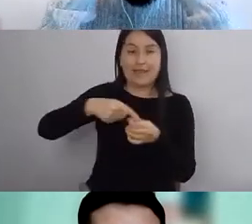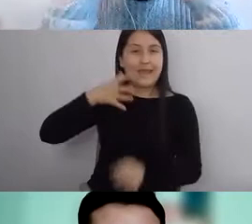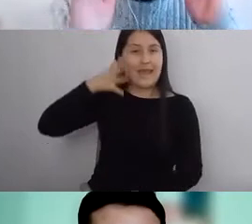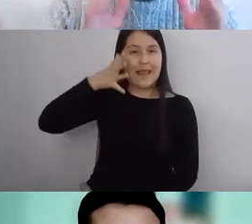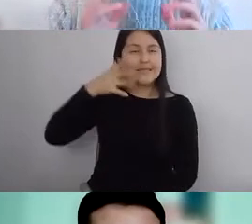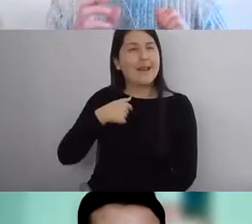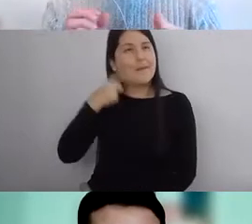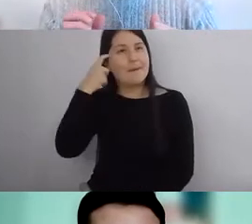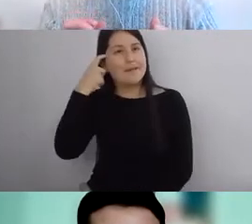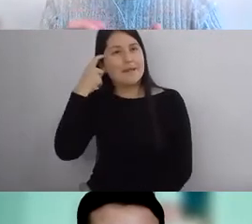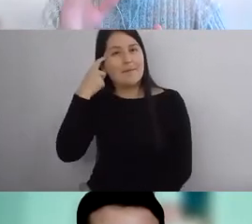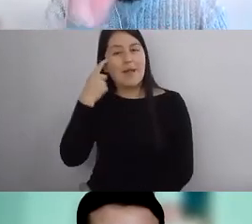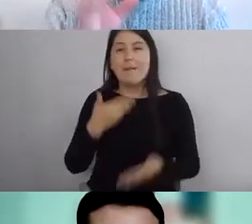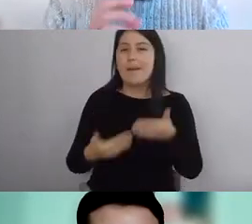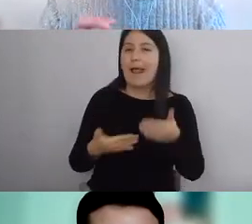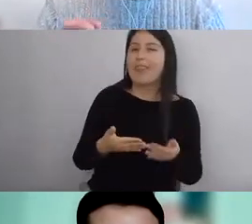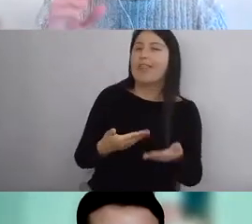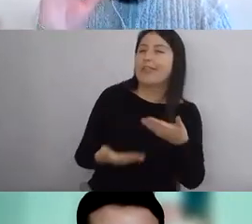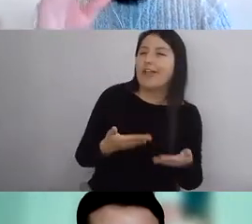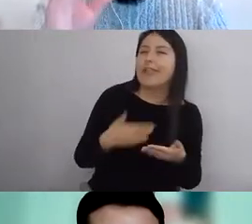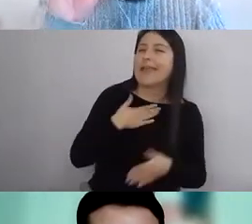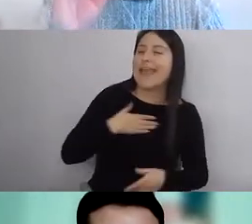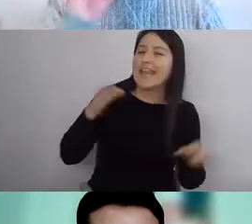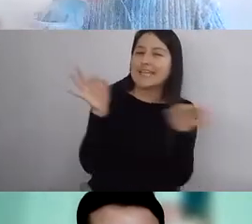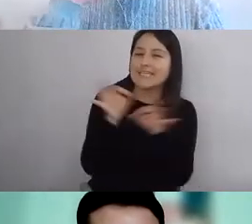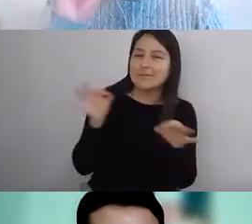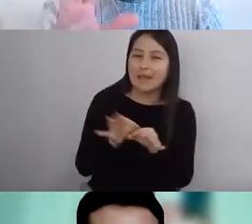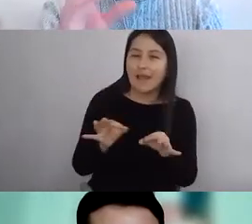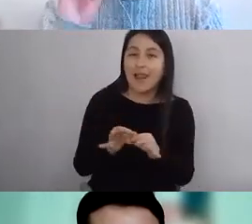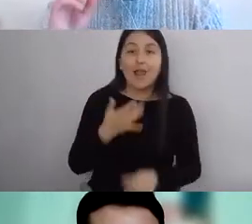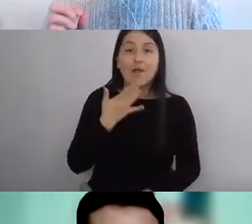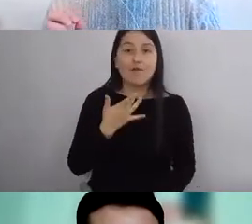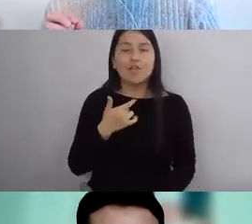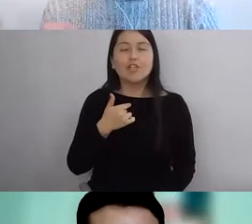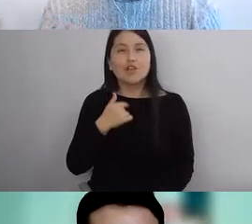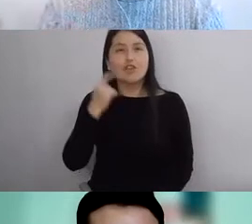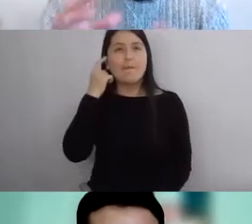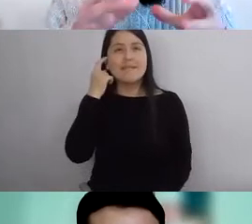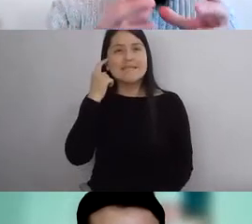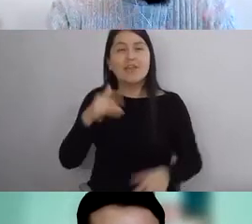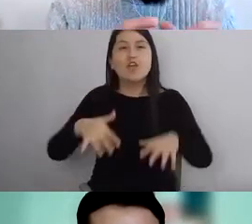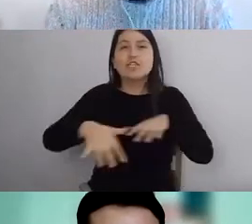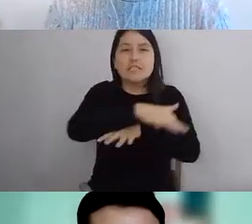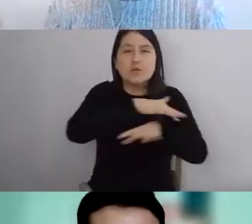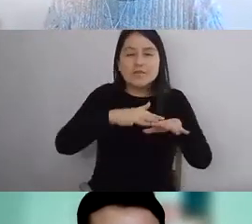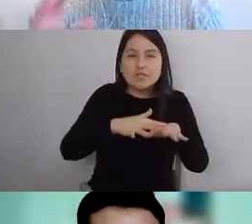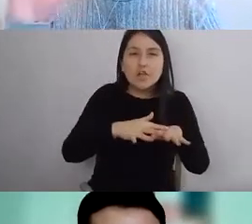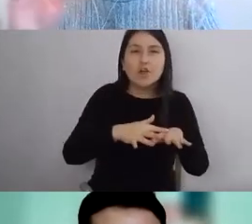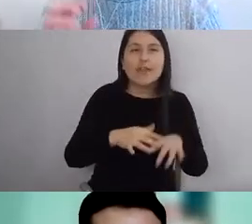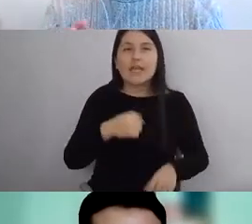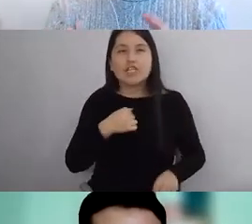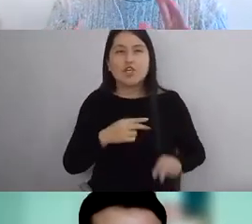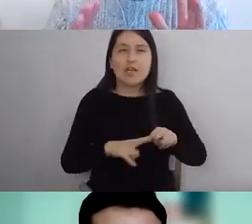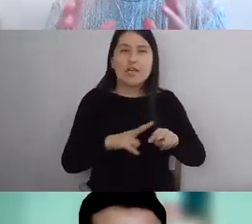¿sí? ¿Para dónde va este pelado? ¿Para dónde va? Porque dice, ¿sabéis qué? Estoy pensando en una situación en particular, en una acción que yo hice,